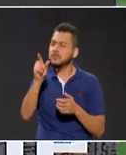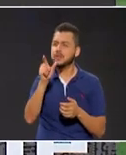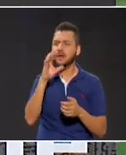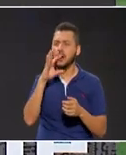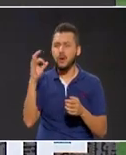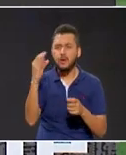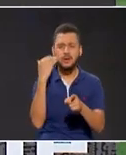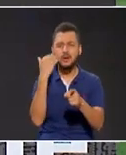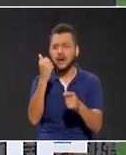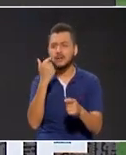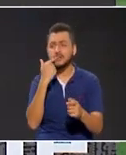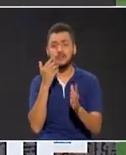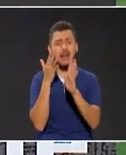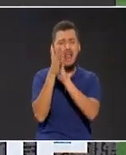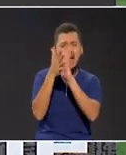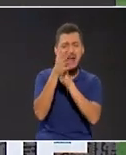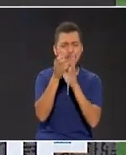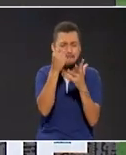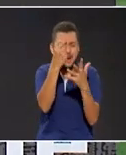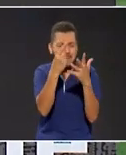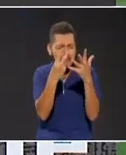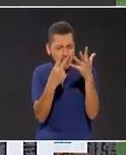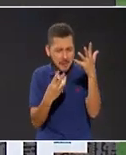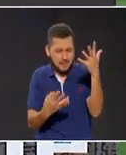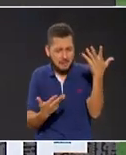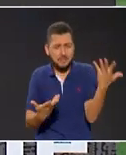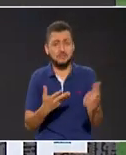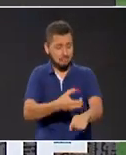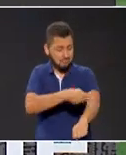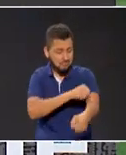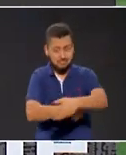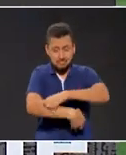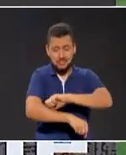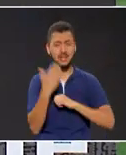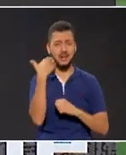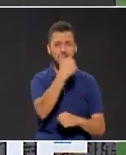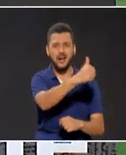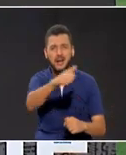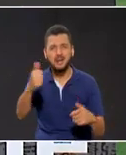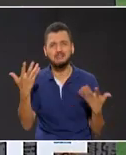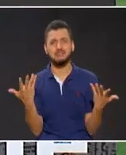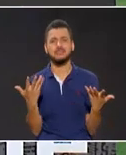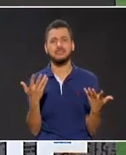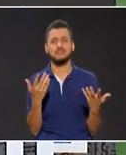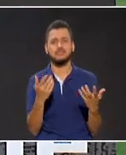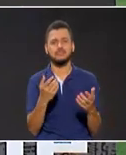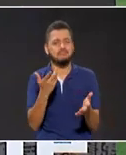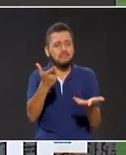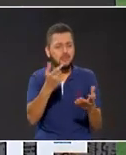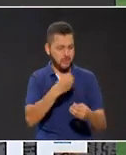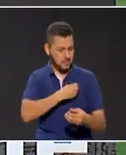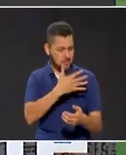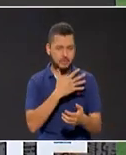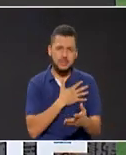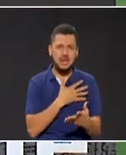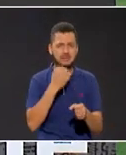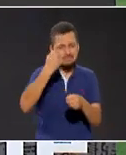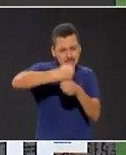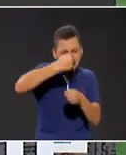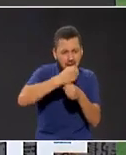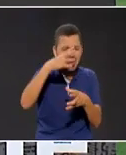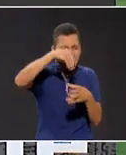contar, vamos a hacer esto, vamos a hablar de empoderamiento femenino, de darles oportunidades con empleos,